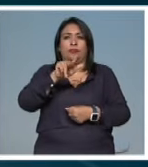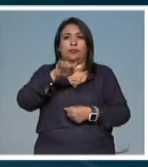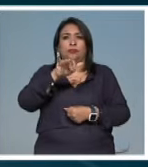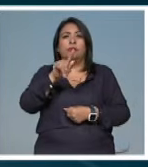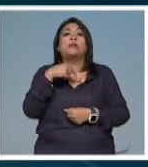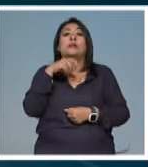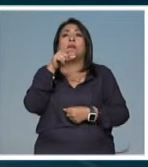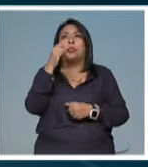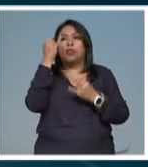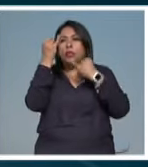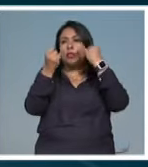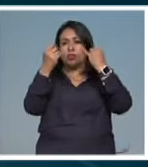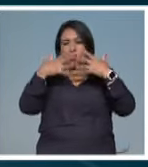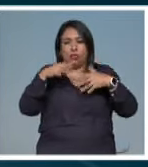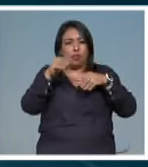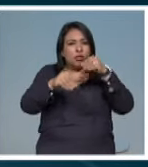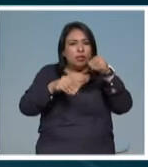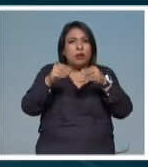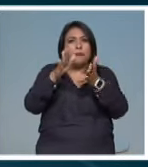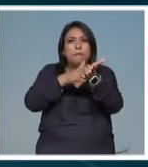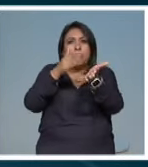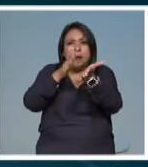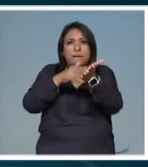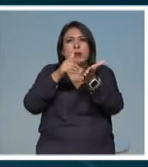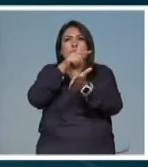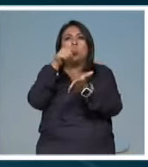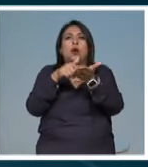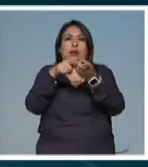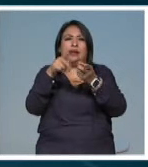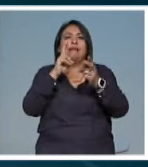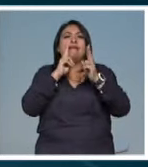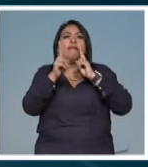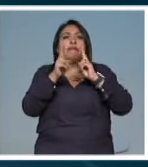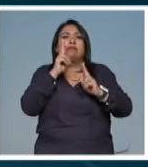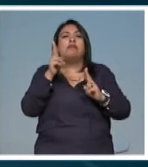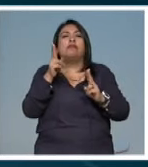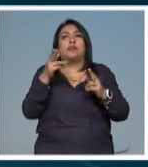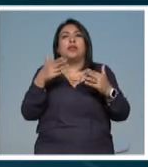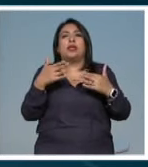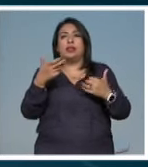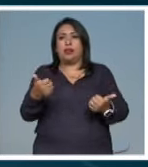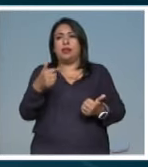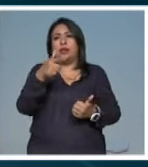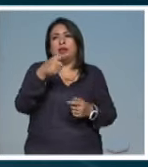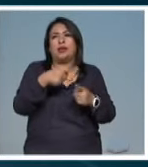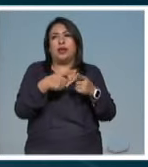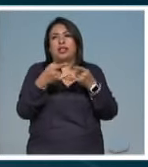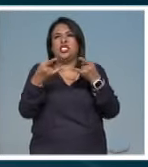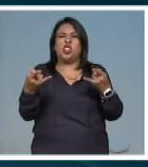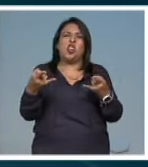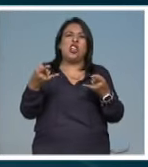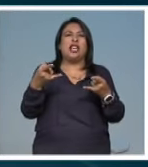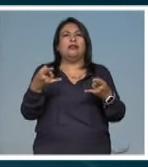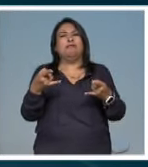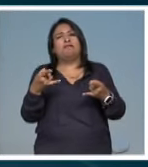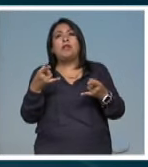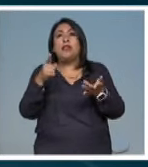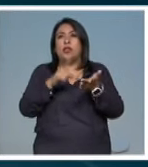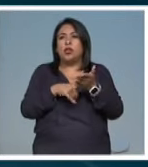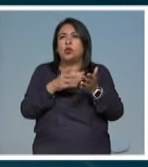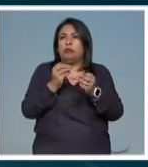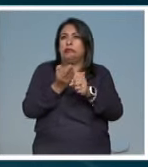quien también creó los maravillosos escenarios de papel en los que se sitúa la narración, interpreta en escena una trama agridulce con grandes